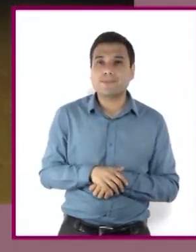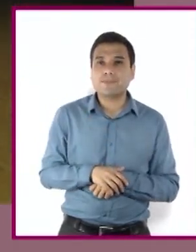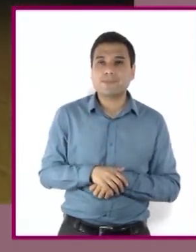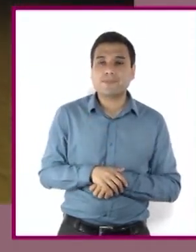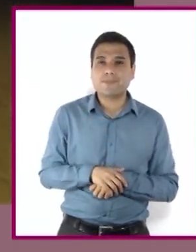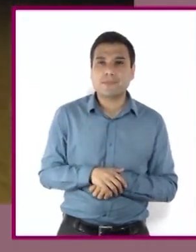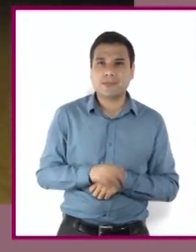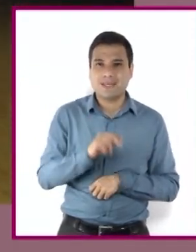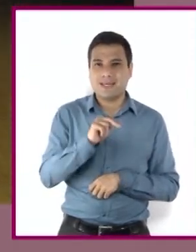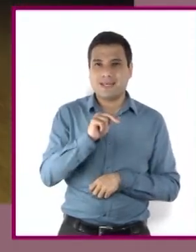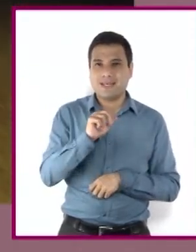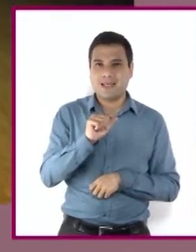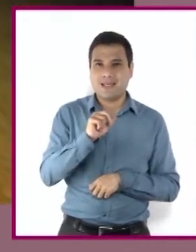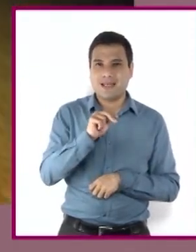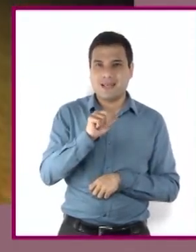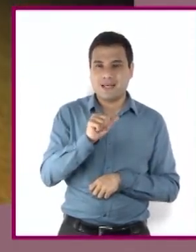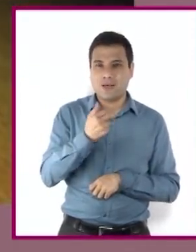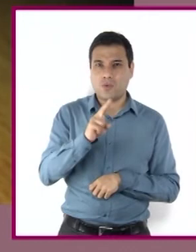Nanahuatzin.